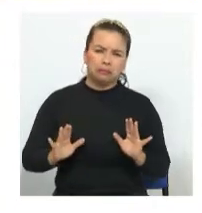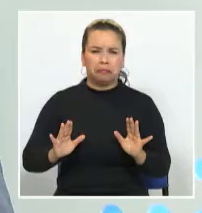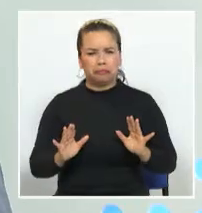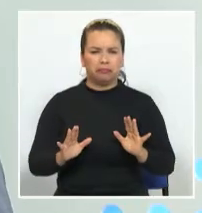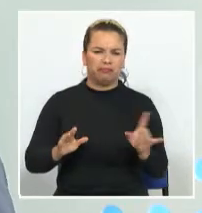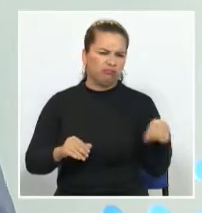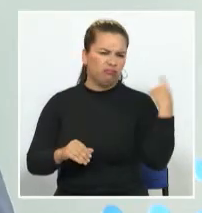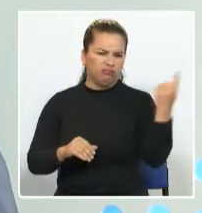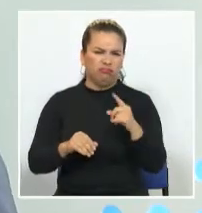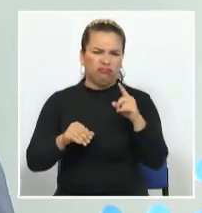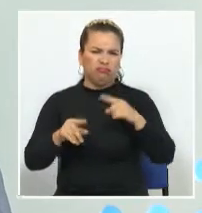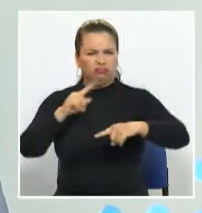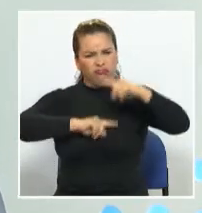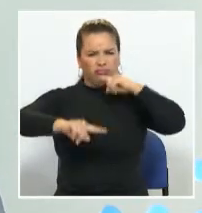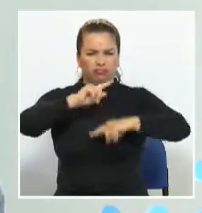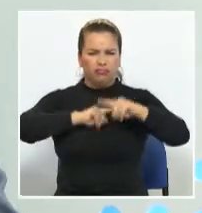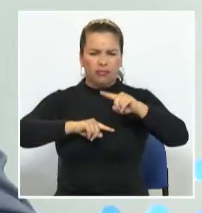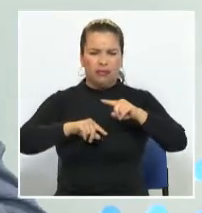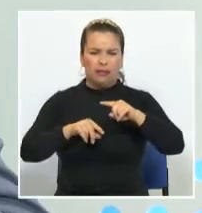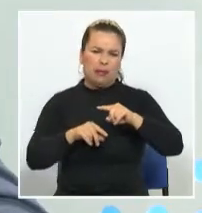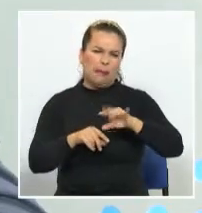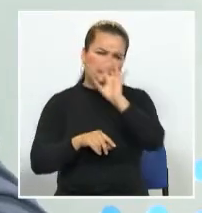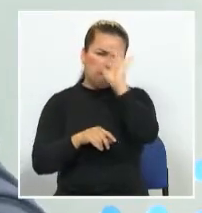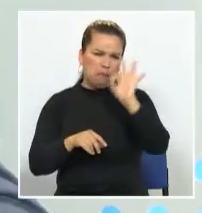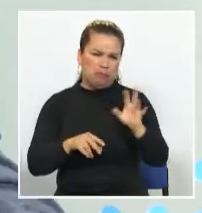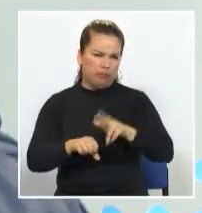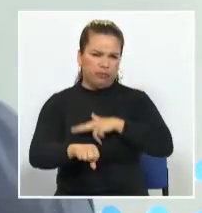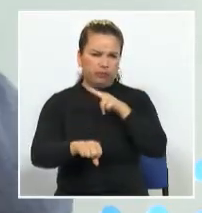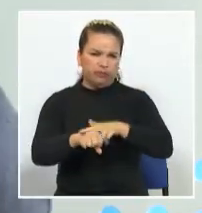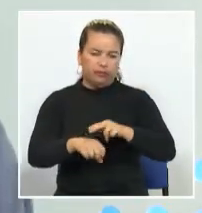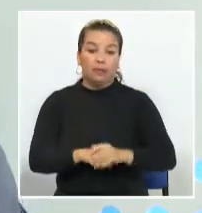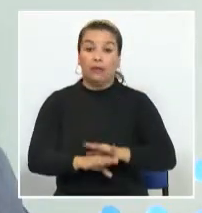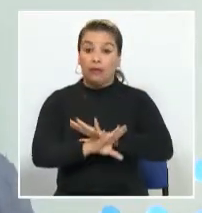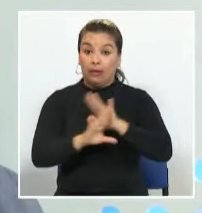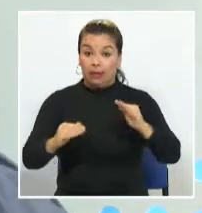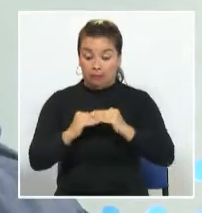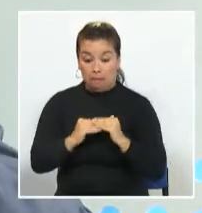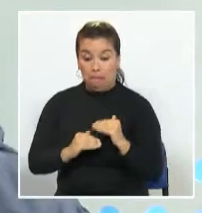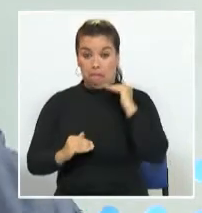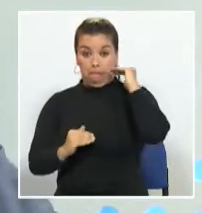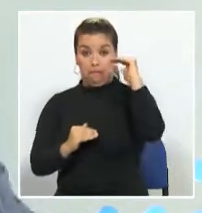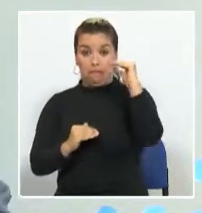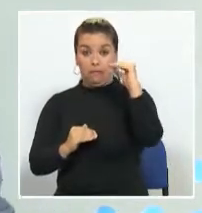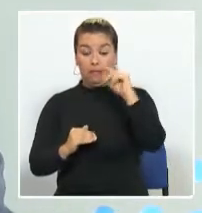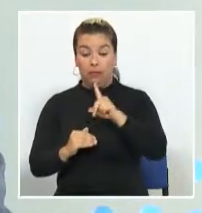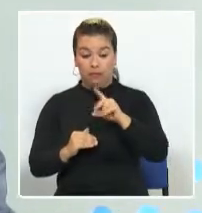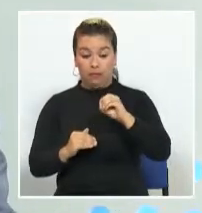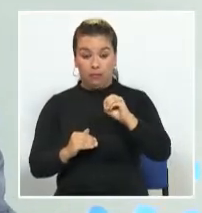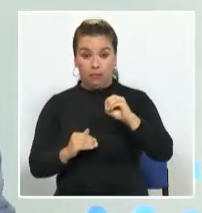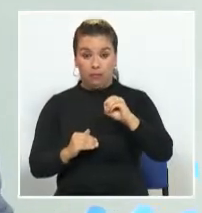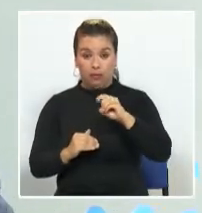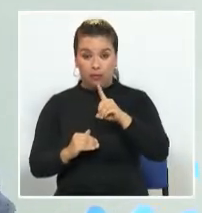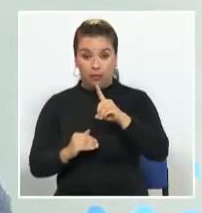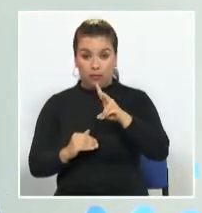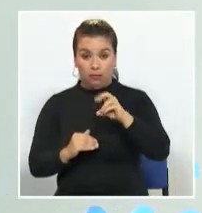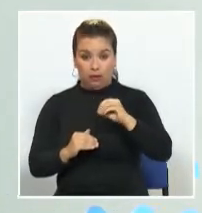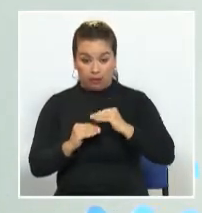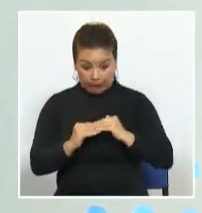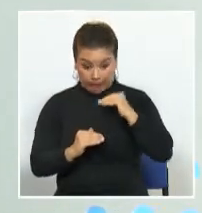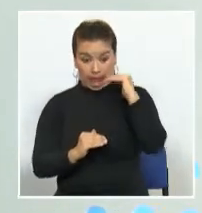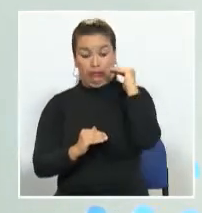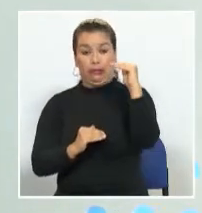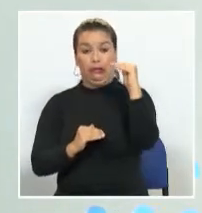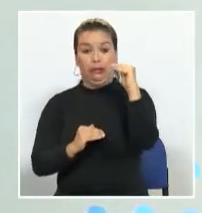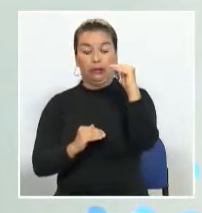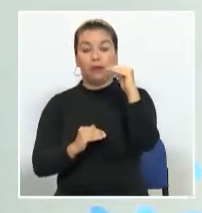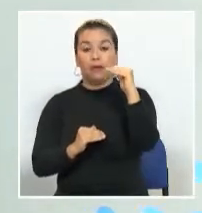el promedio normal que debemos manejar. Cuando se superan esos valores, hay como un rango allí intermedio, pero generalmente cuando